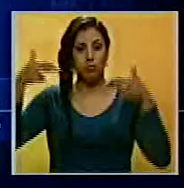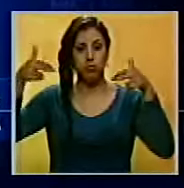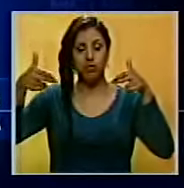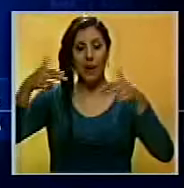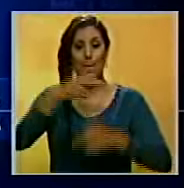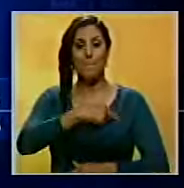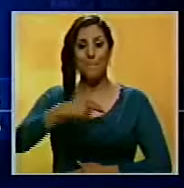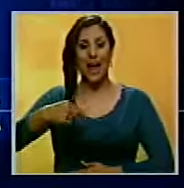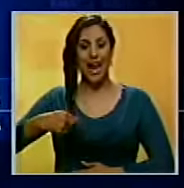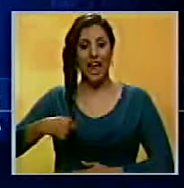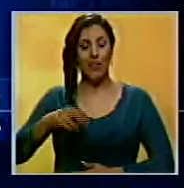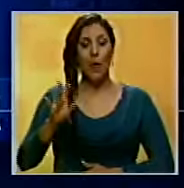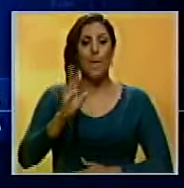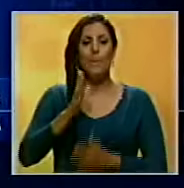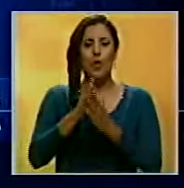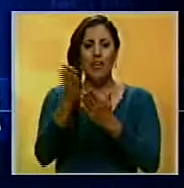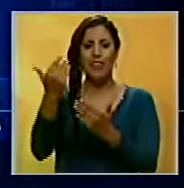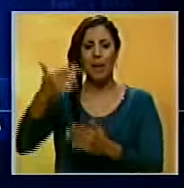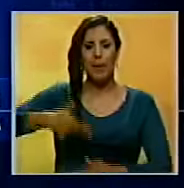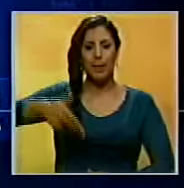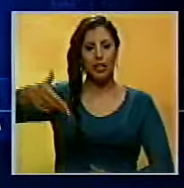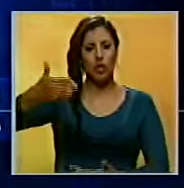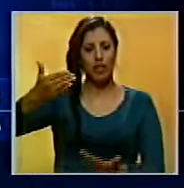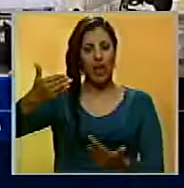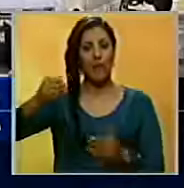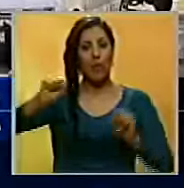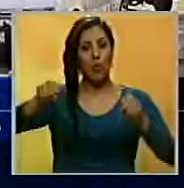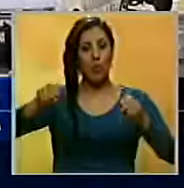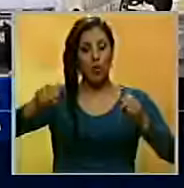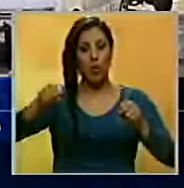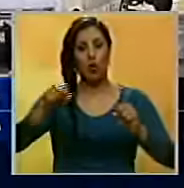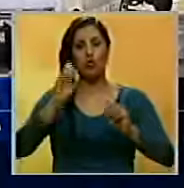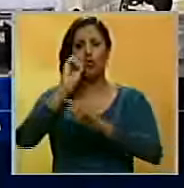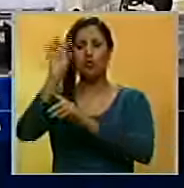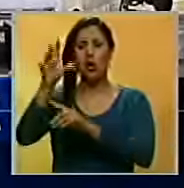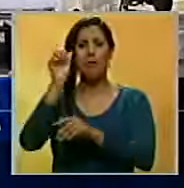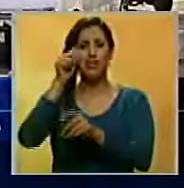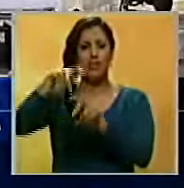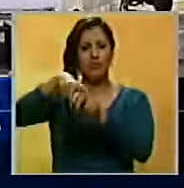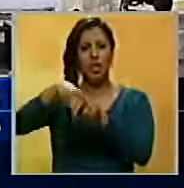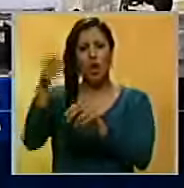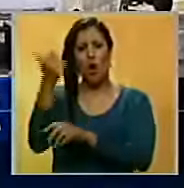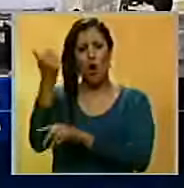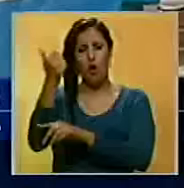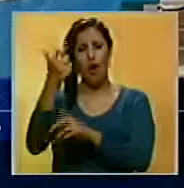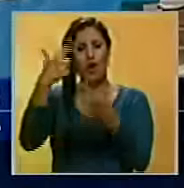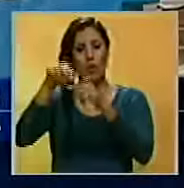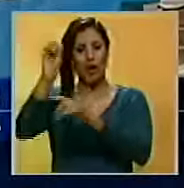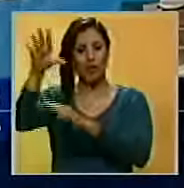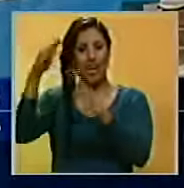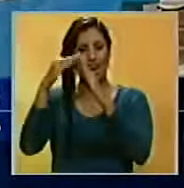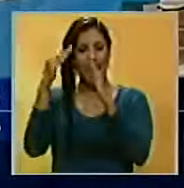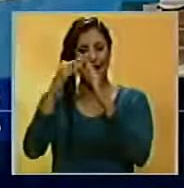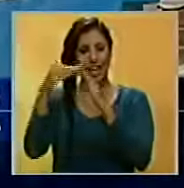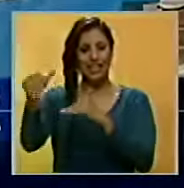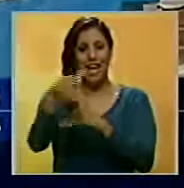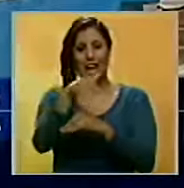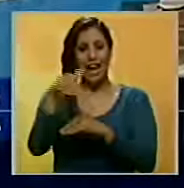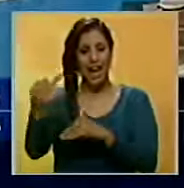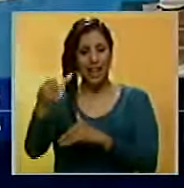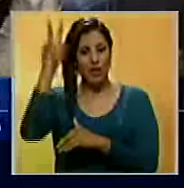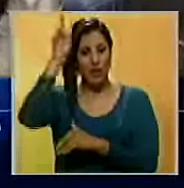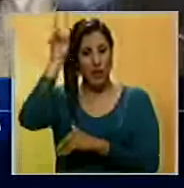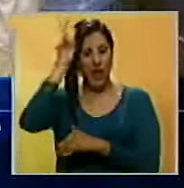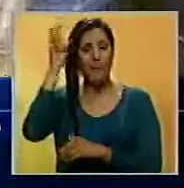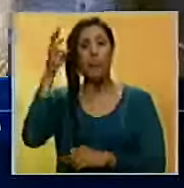por delincuentes que le pidieron su arma de reglamento y su moto cuando dejaba a una ciudadana en su casa ubicada en la calle Guaycaipuro